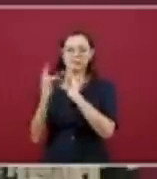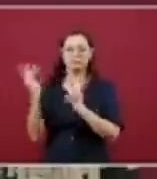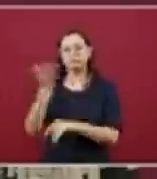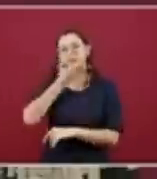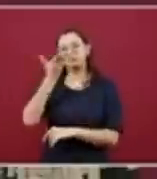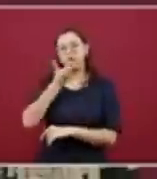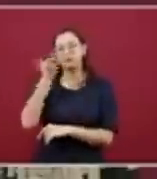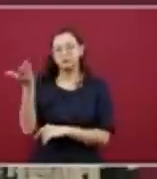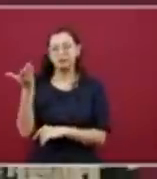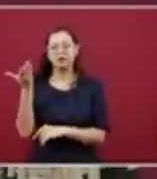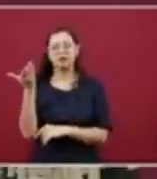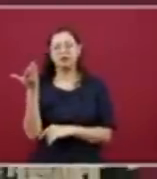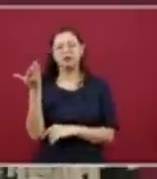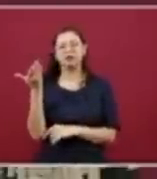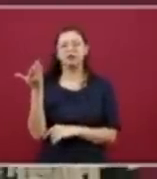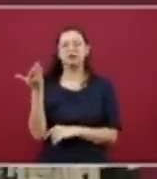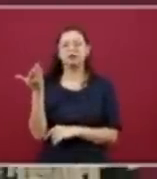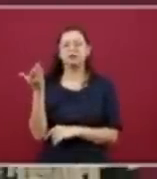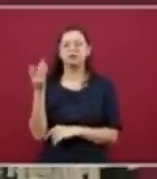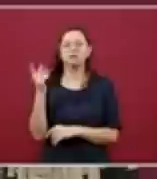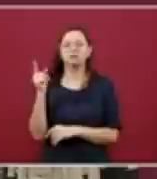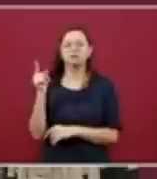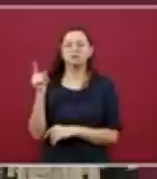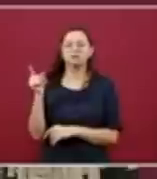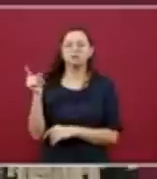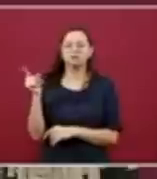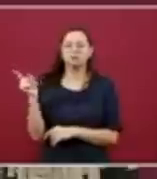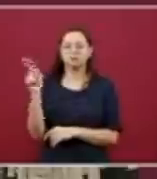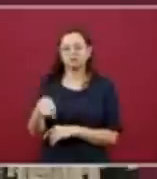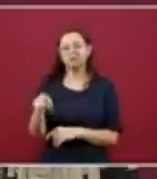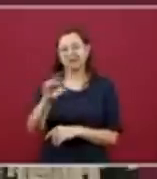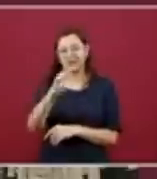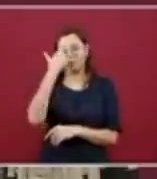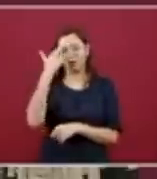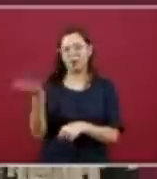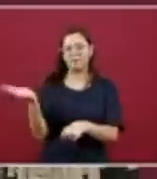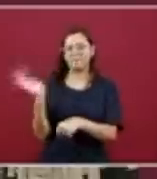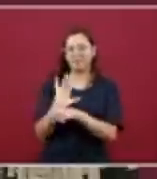aquí donde estuvo Papillón, esa película que ustedes recuerdan,